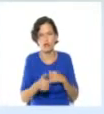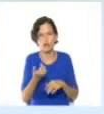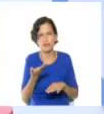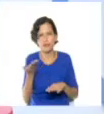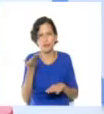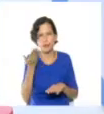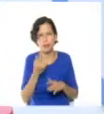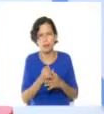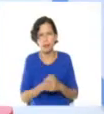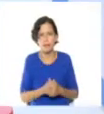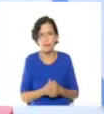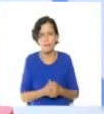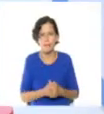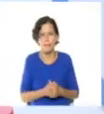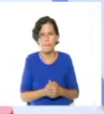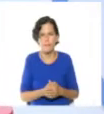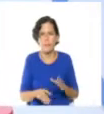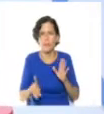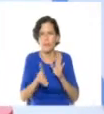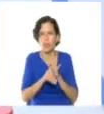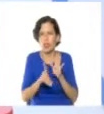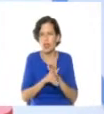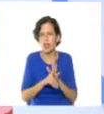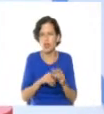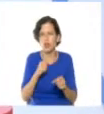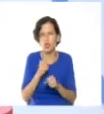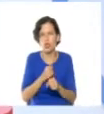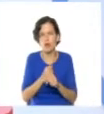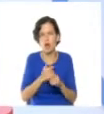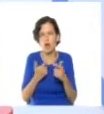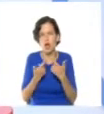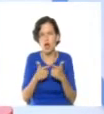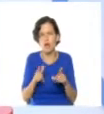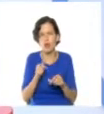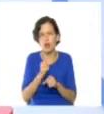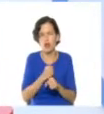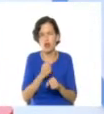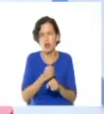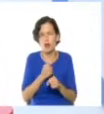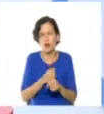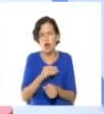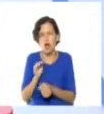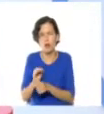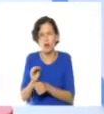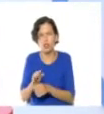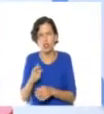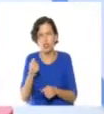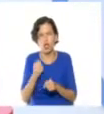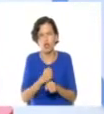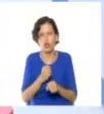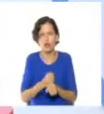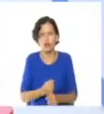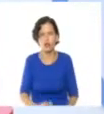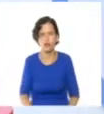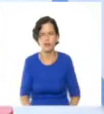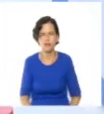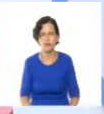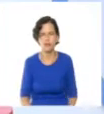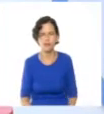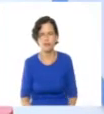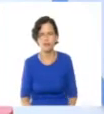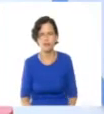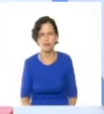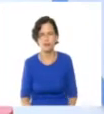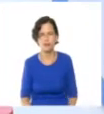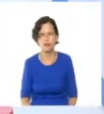fundamentales el derecho al trabajo y la libertad al trabajo y la protección a los obreros.